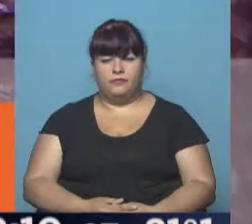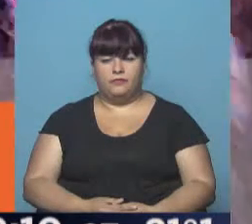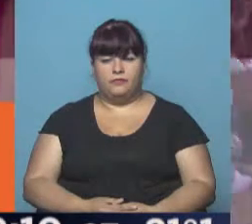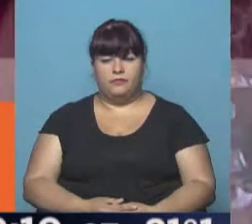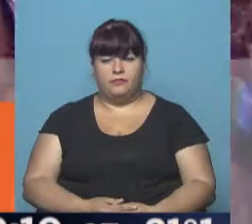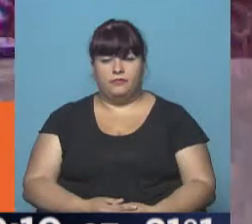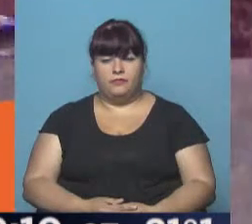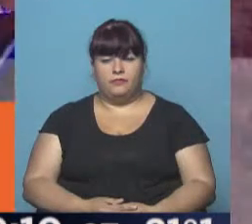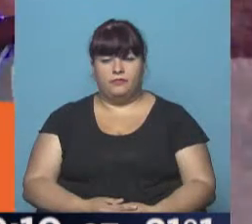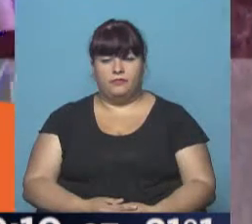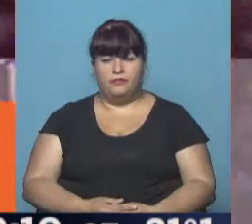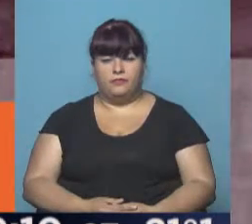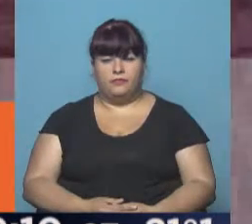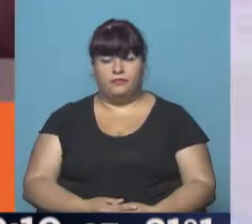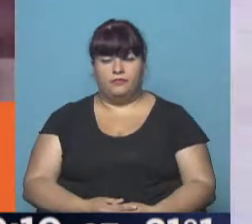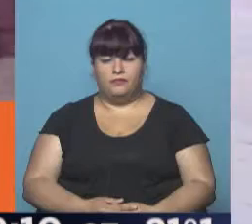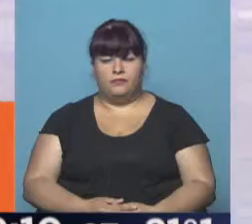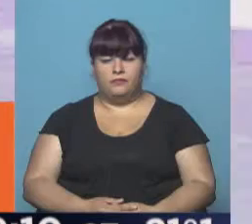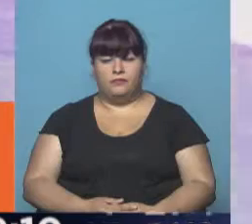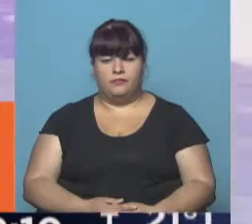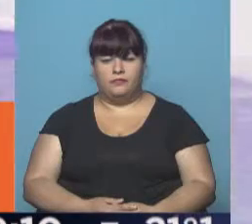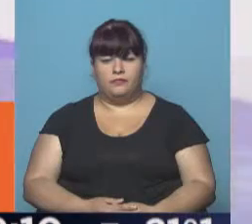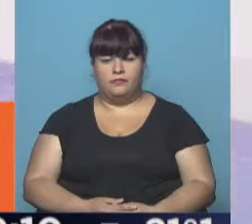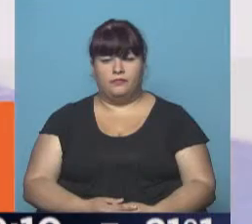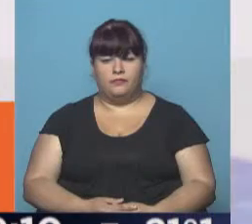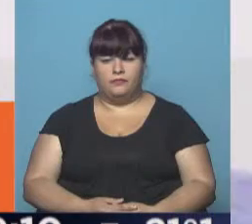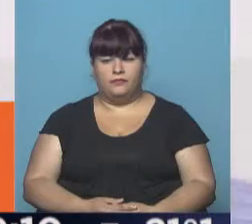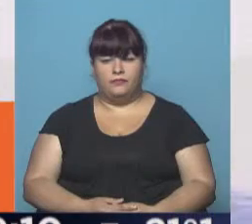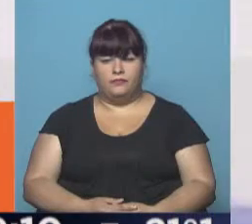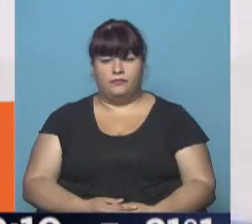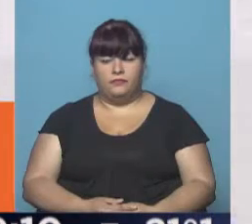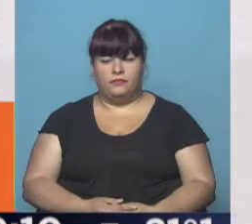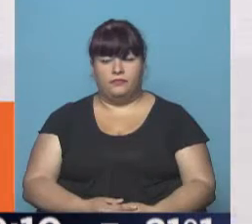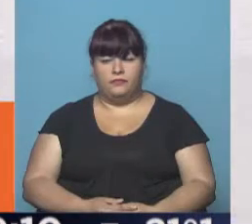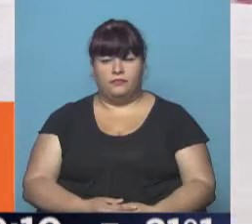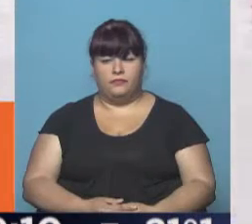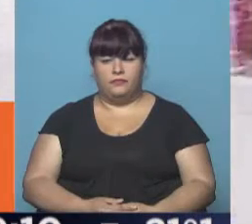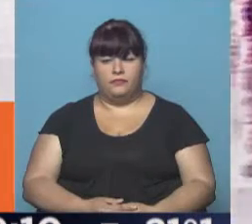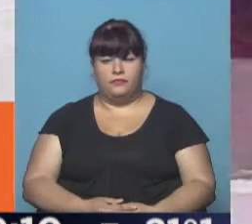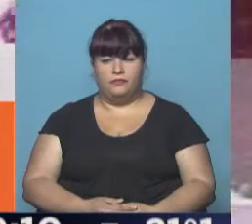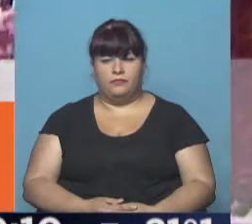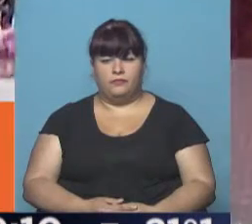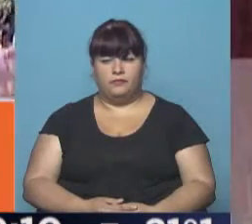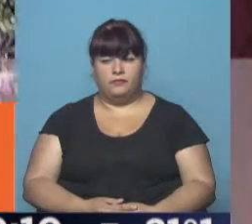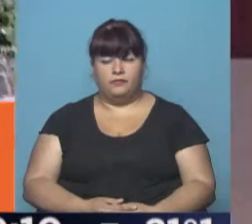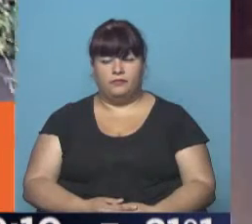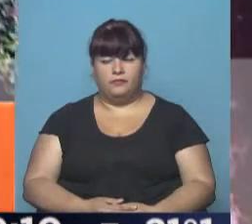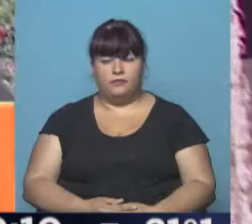Fiesta de la quebrada humahuaqueña para cantar. que charango y